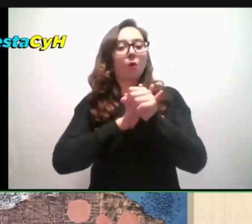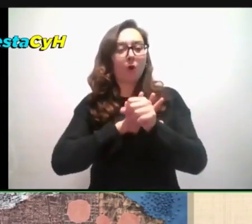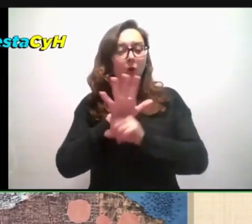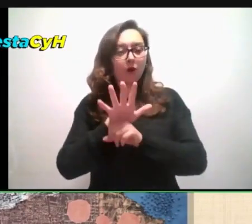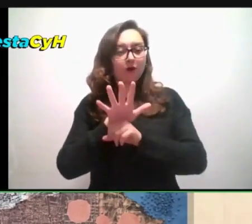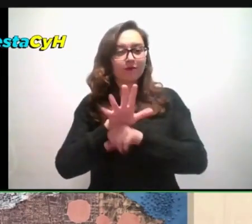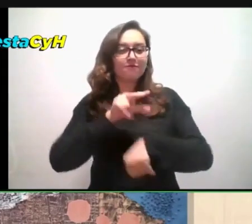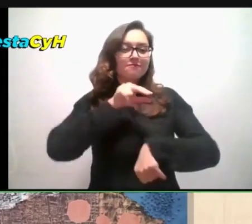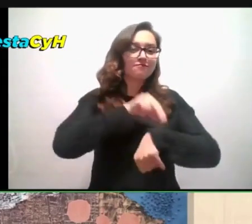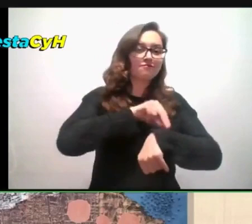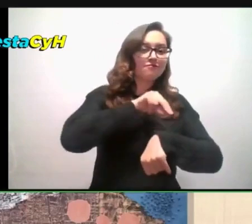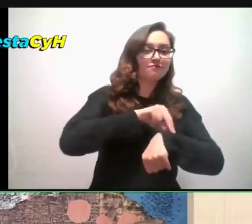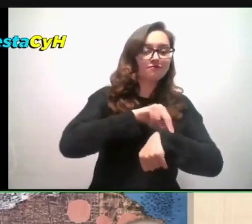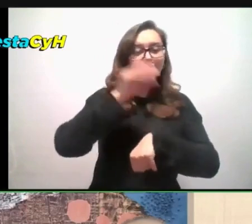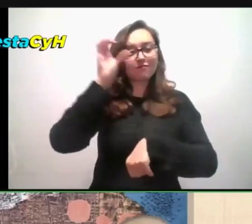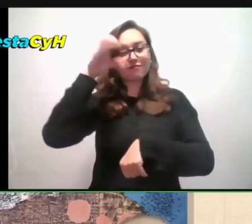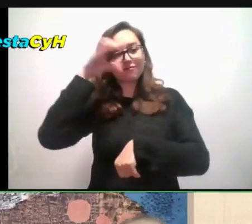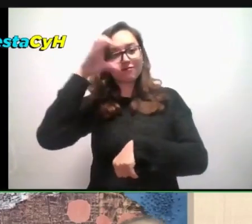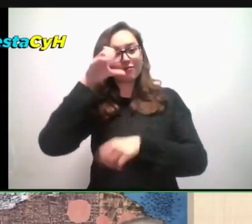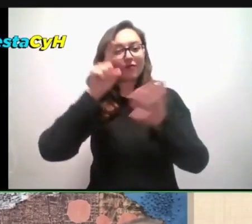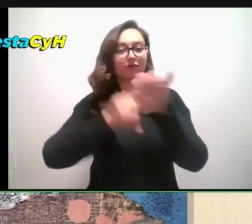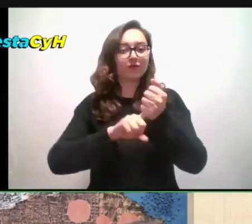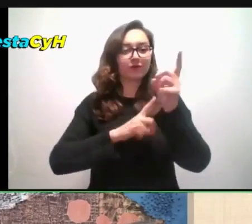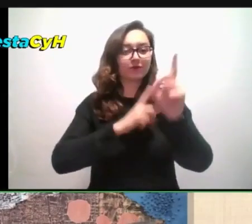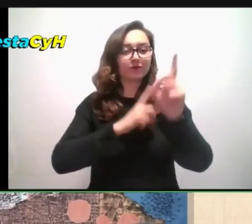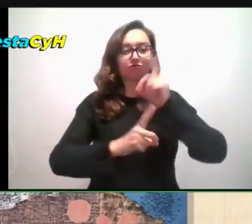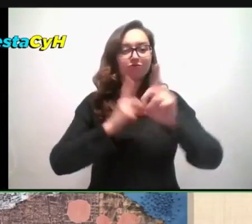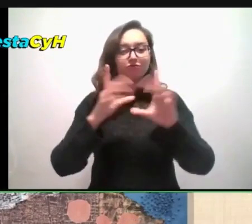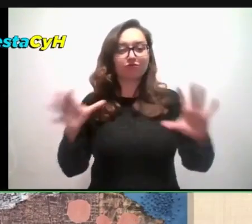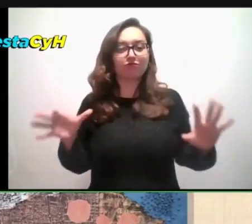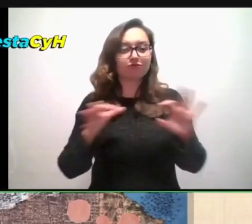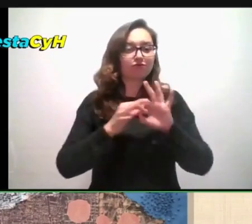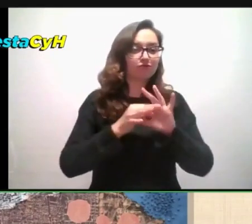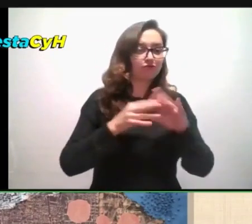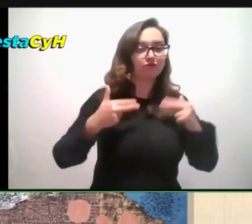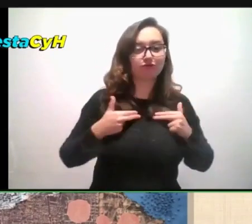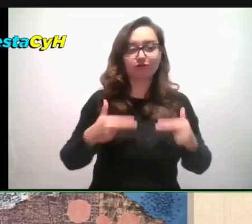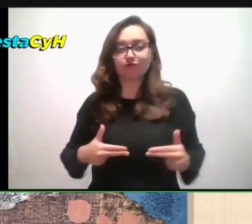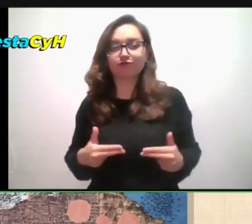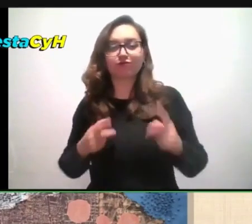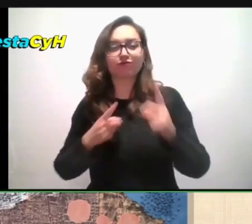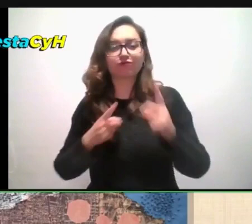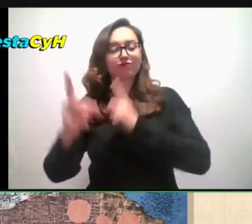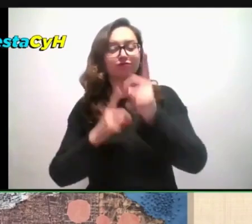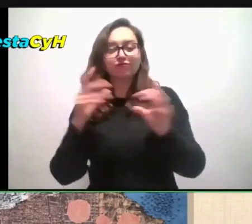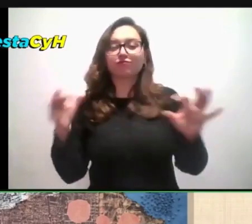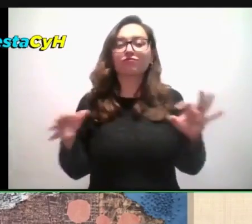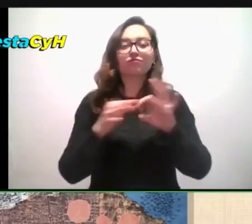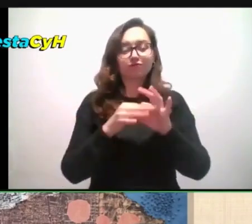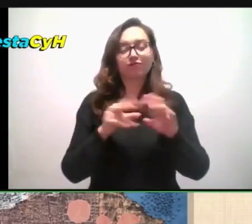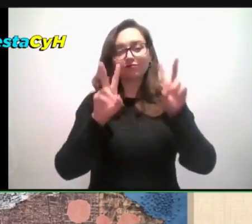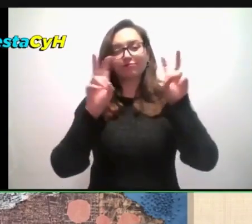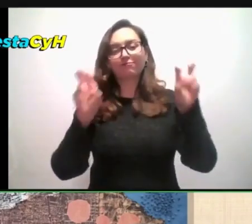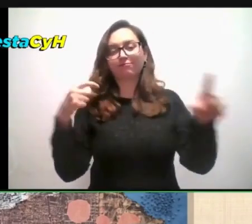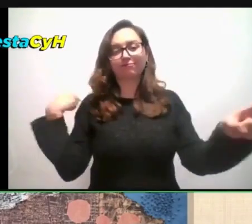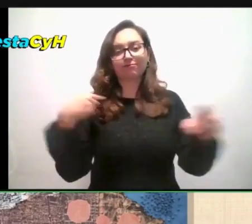y ciencia en el deporte. Ciencia y deporte, humanidades y deporte, de eso vamos a estar hablando durante toda la fiesta, pero